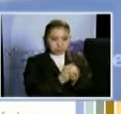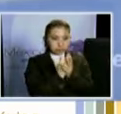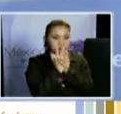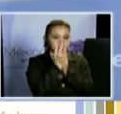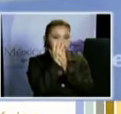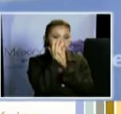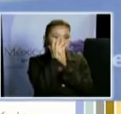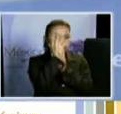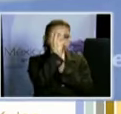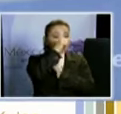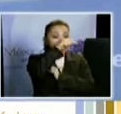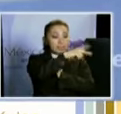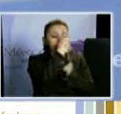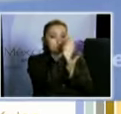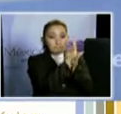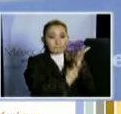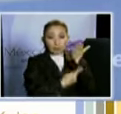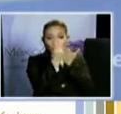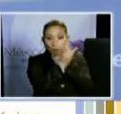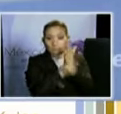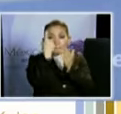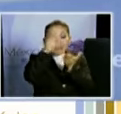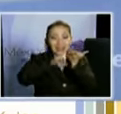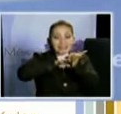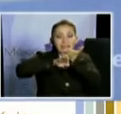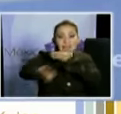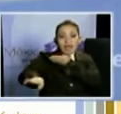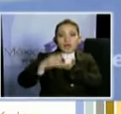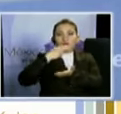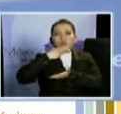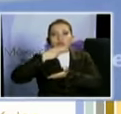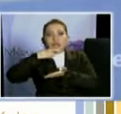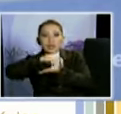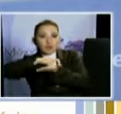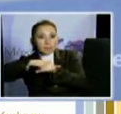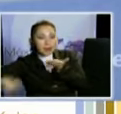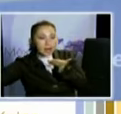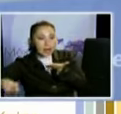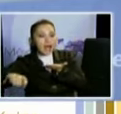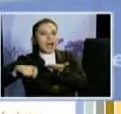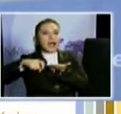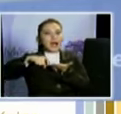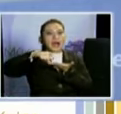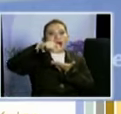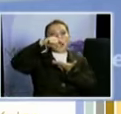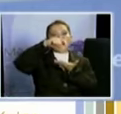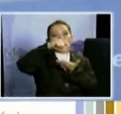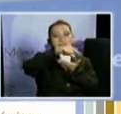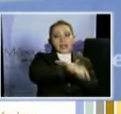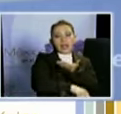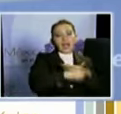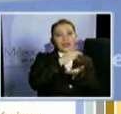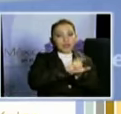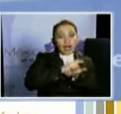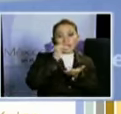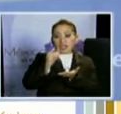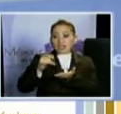altísimo de los programas de prevención de consumo y de prevención del delito no